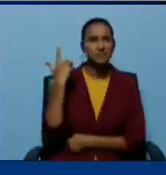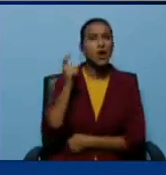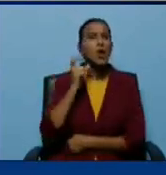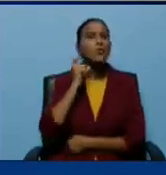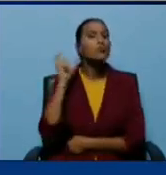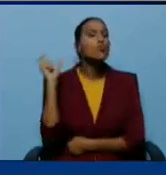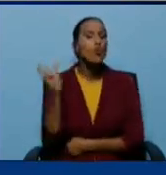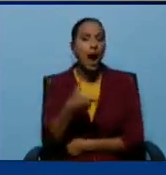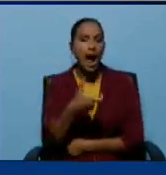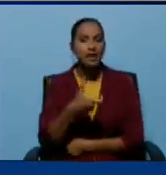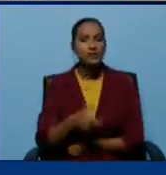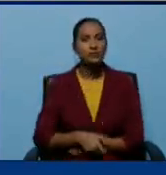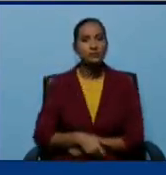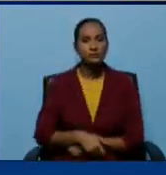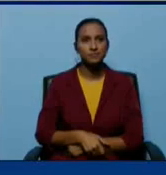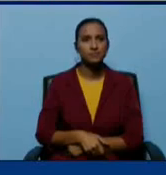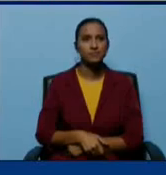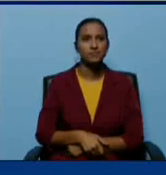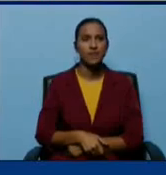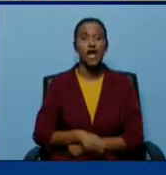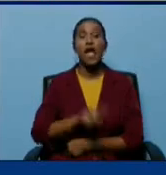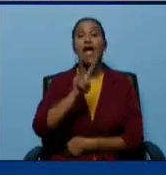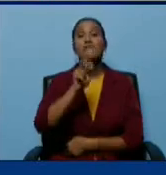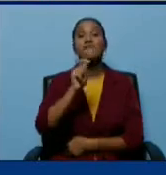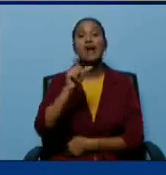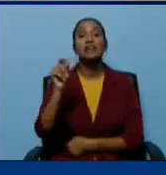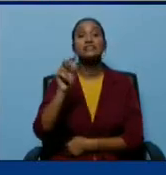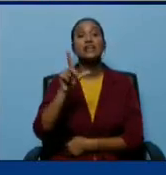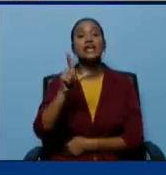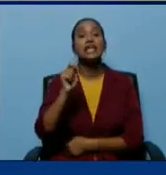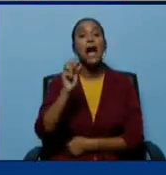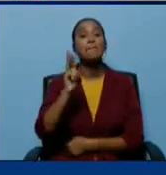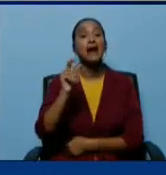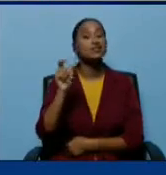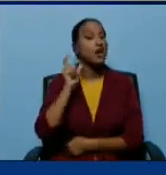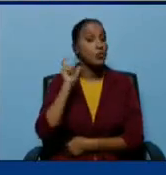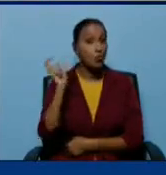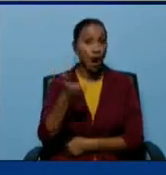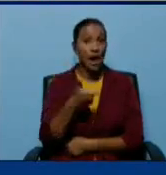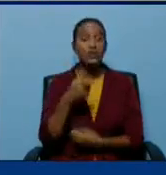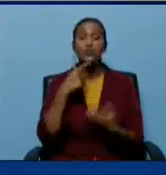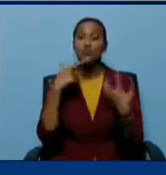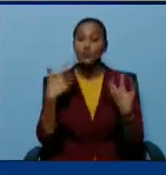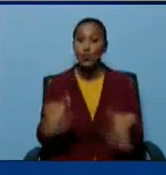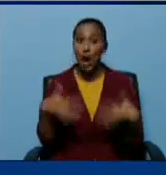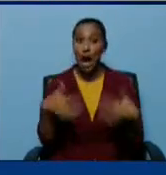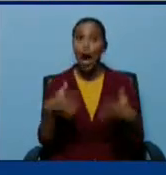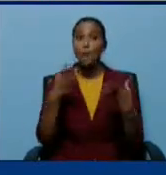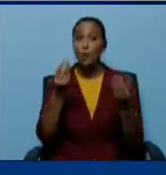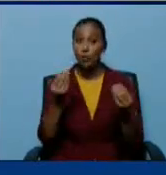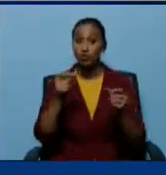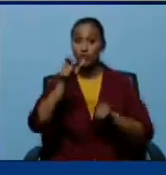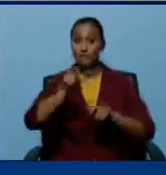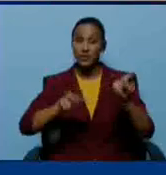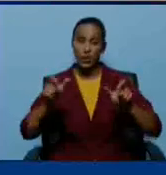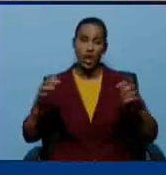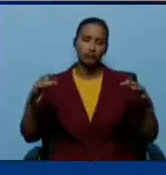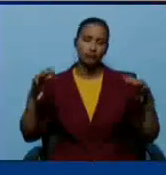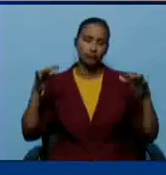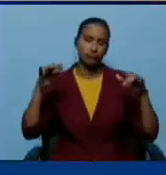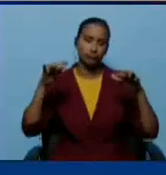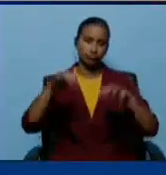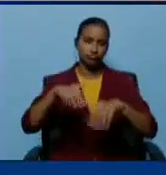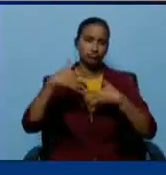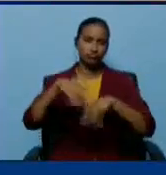Guárico, Valle de la Pascua, creo que fue, ¿verdad? Impresionante. Ahí está, Guárico y